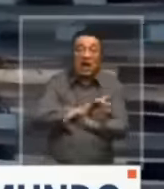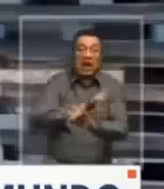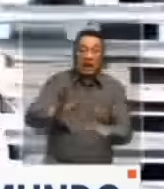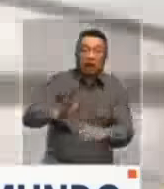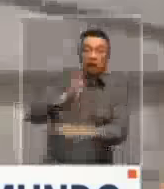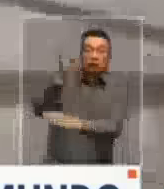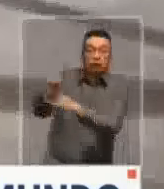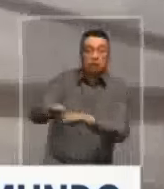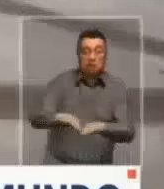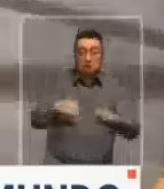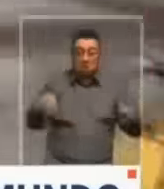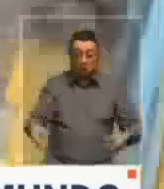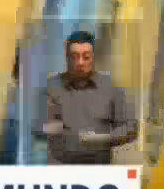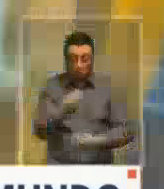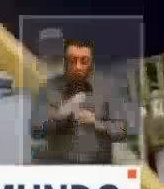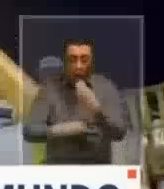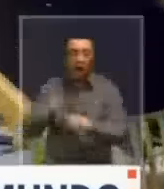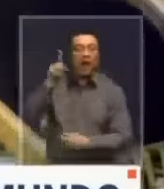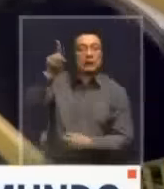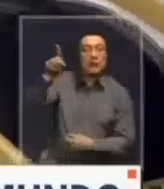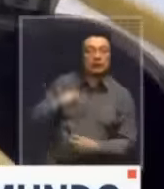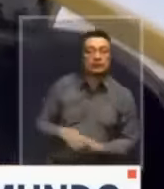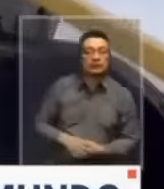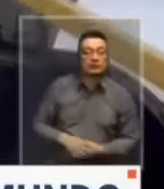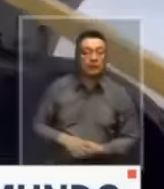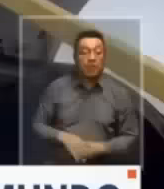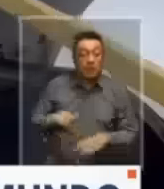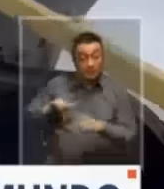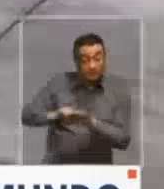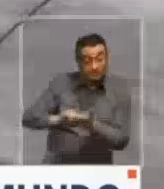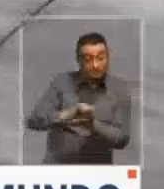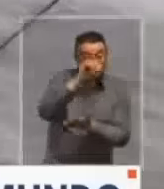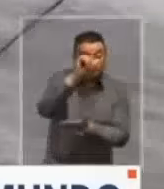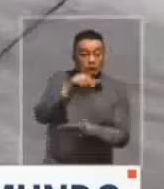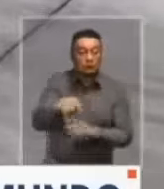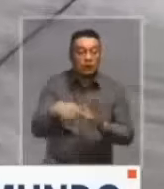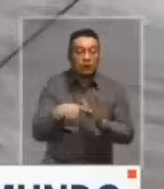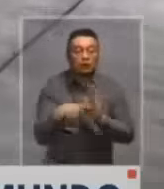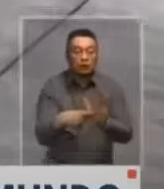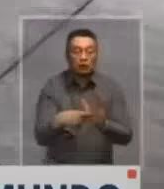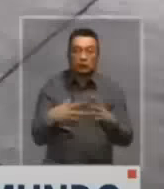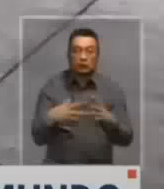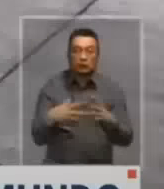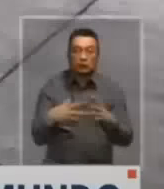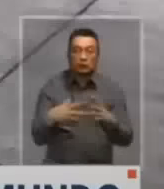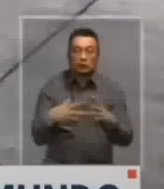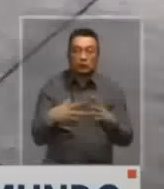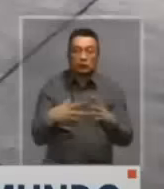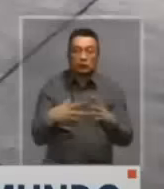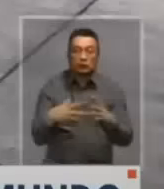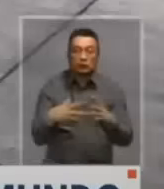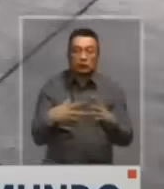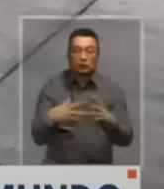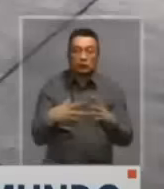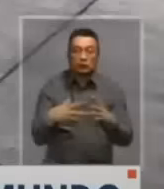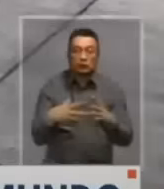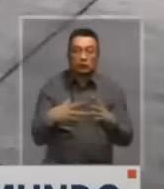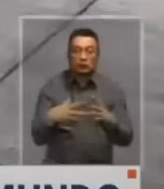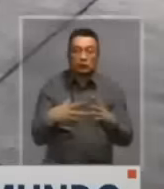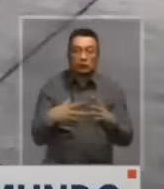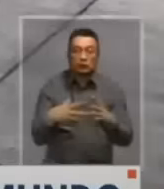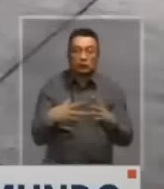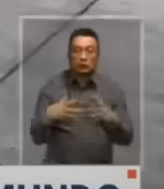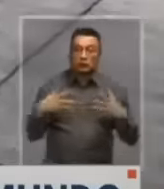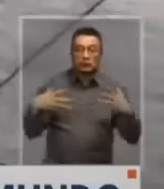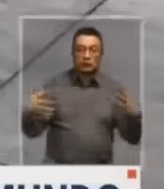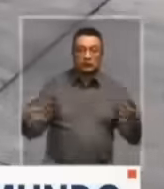mesa. Sí, más rápido. En el aeropuerto también nos muestran el espacio de este avión. Hoy LATAM Cargo. Corrijo, no era de Ecuador, de Colombia